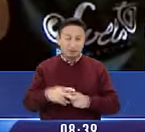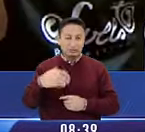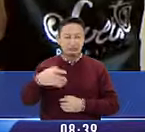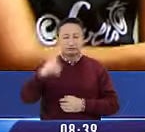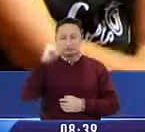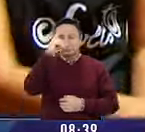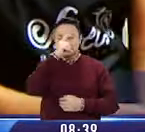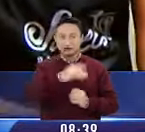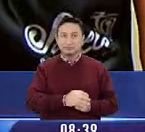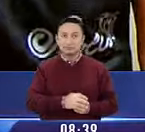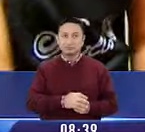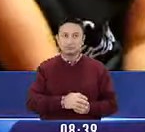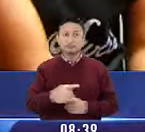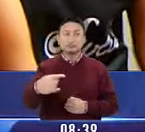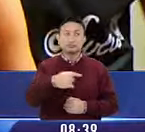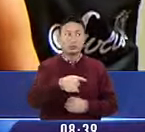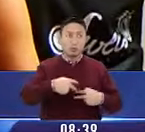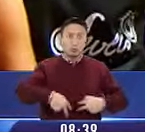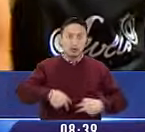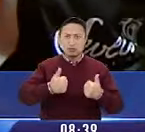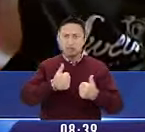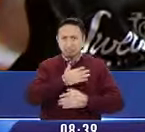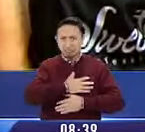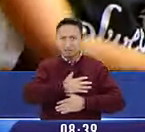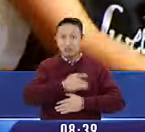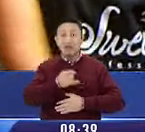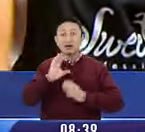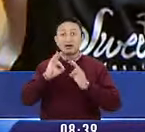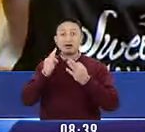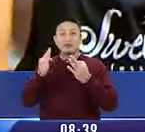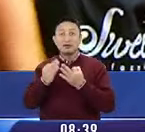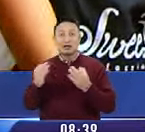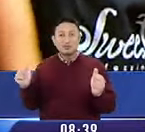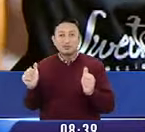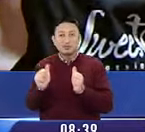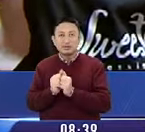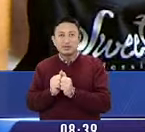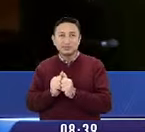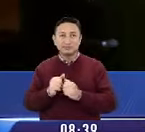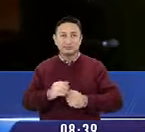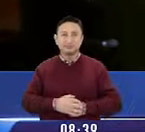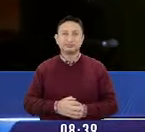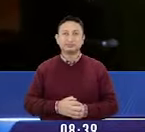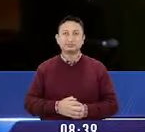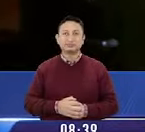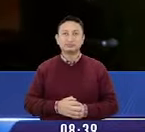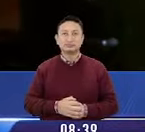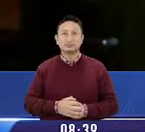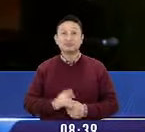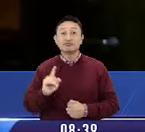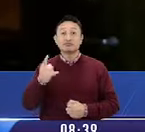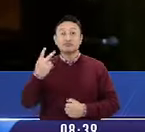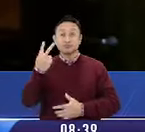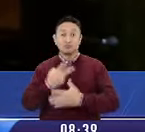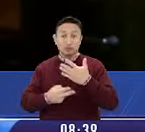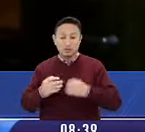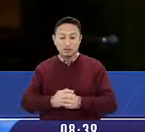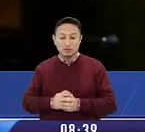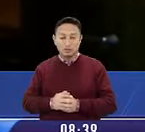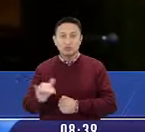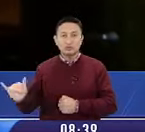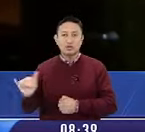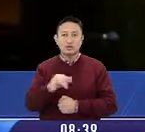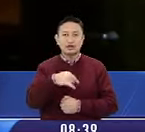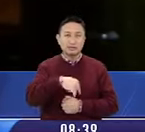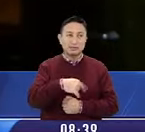Tania disfruta su estilo de vida, a su familia y su trabajo. prioridad para mis hijos, pero al mismo tiempo